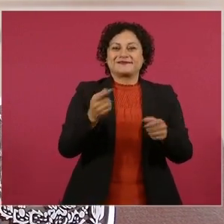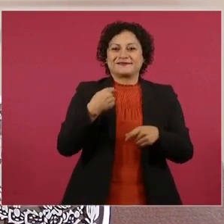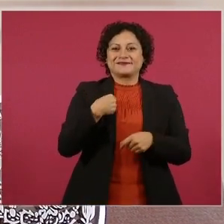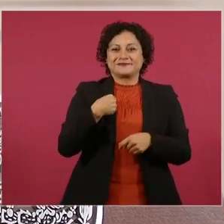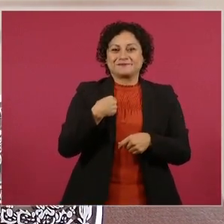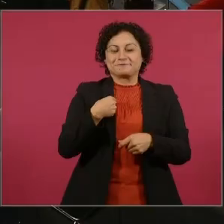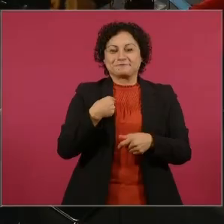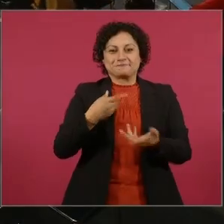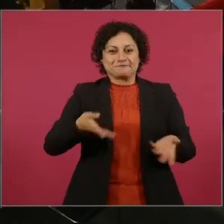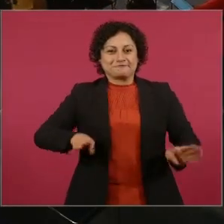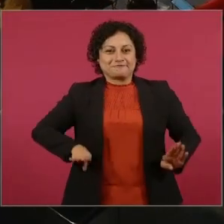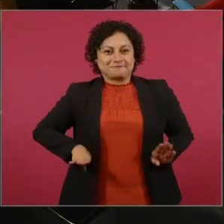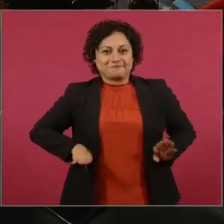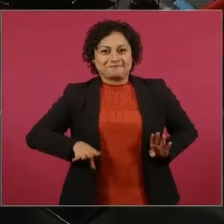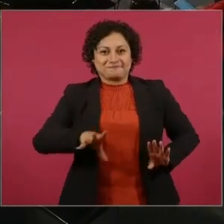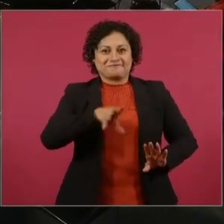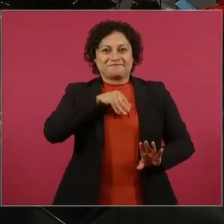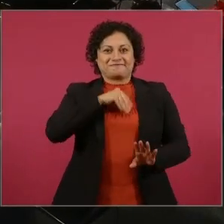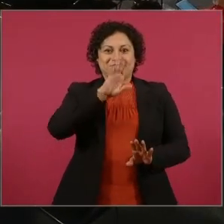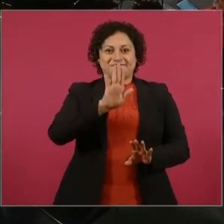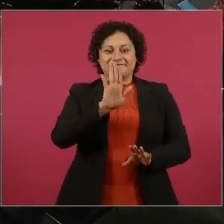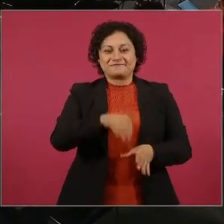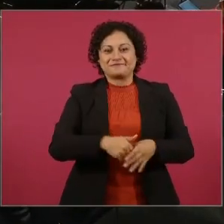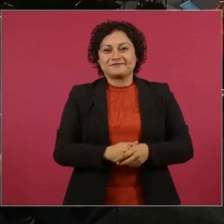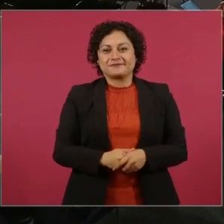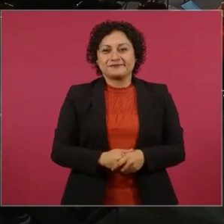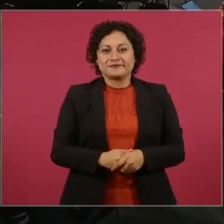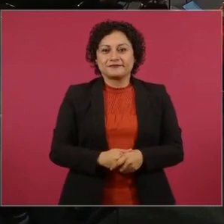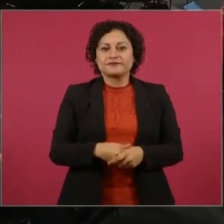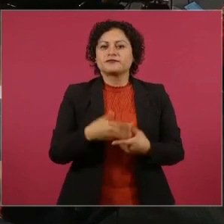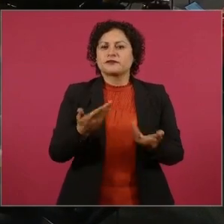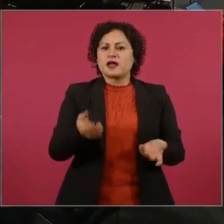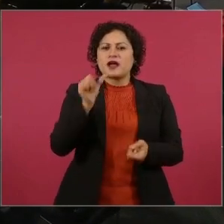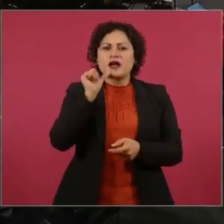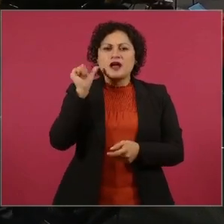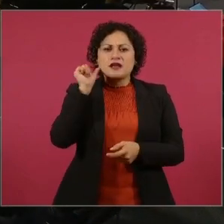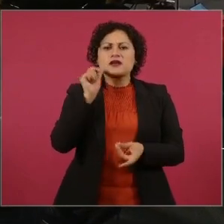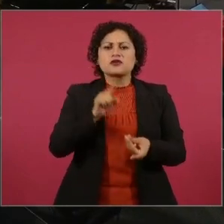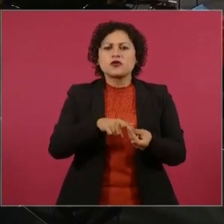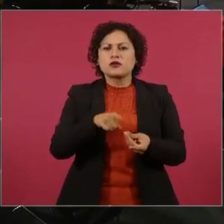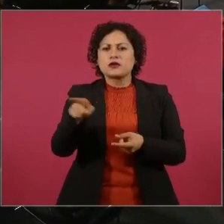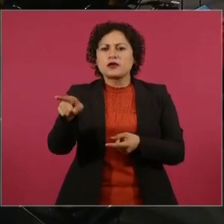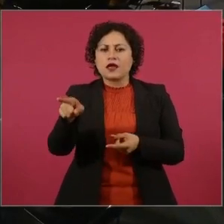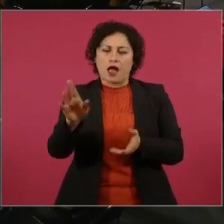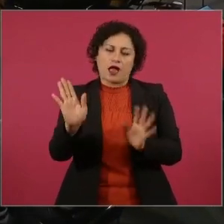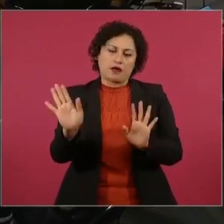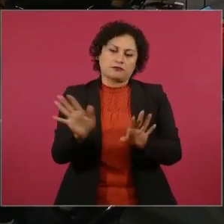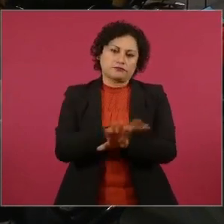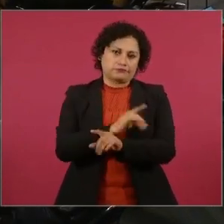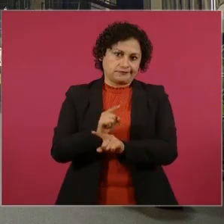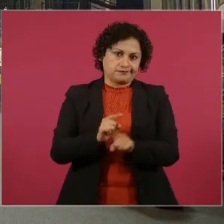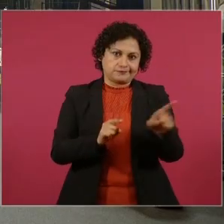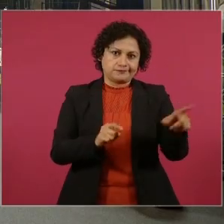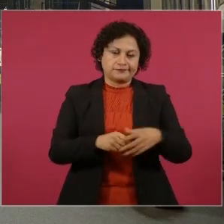moderados este A dónde fue ayer Ah entonces